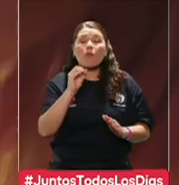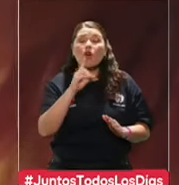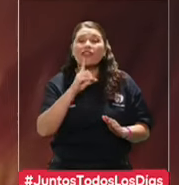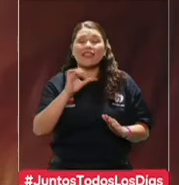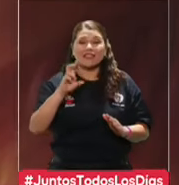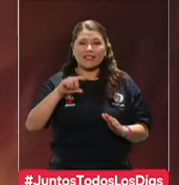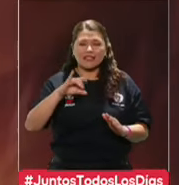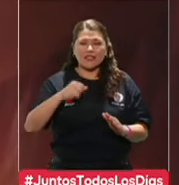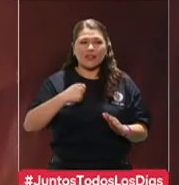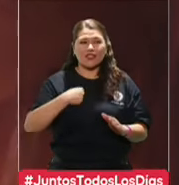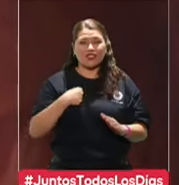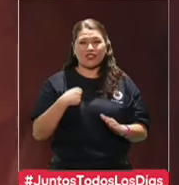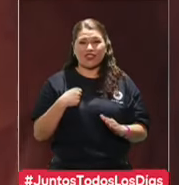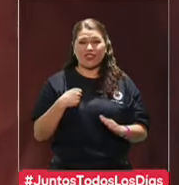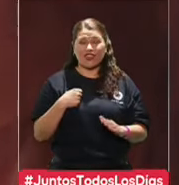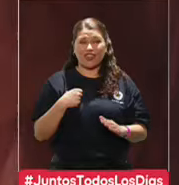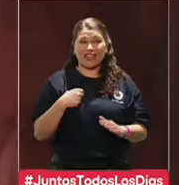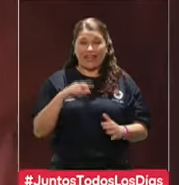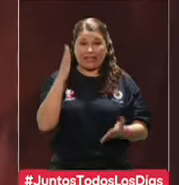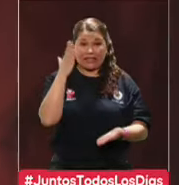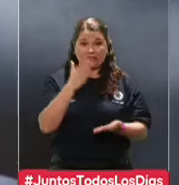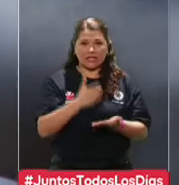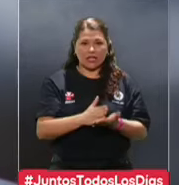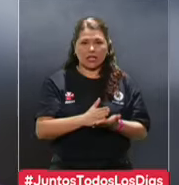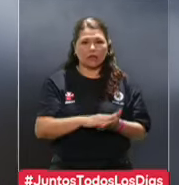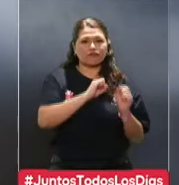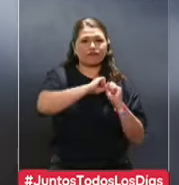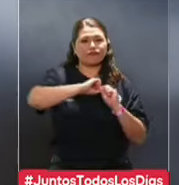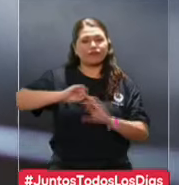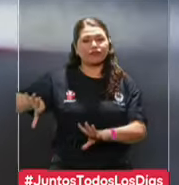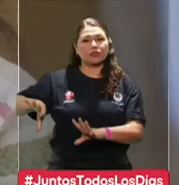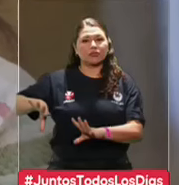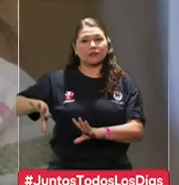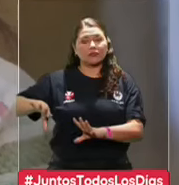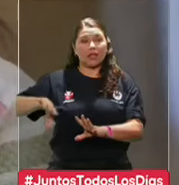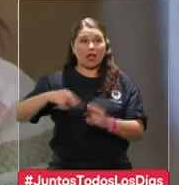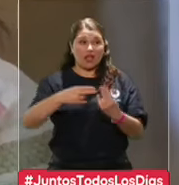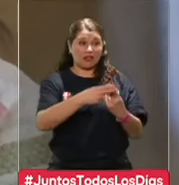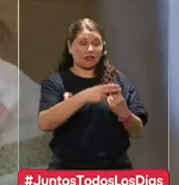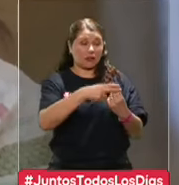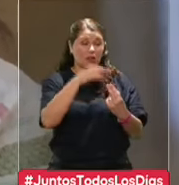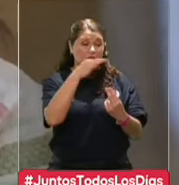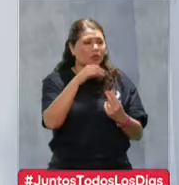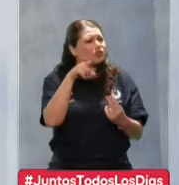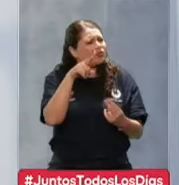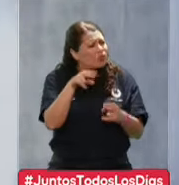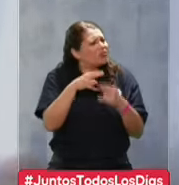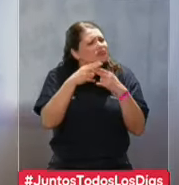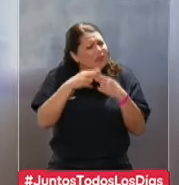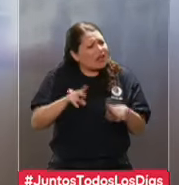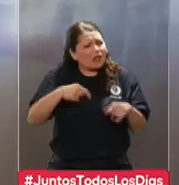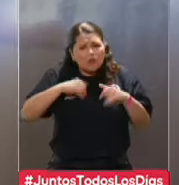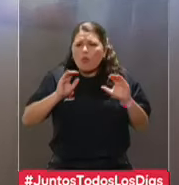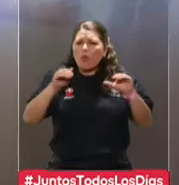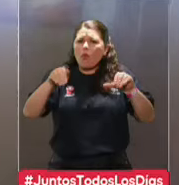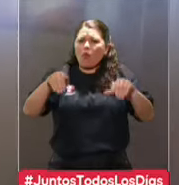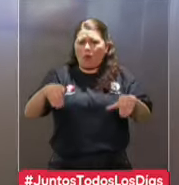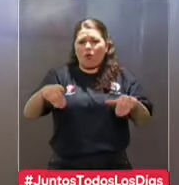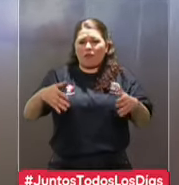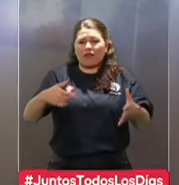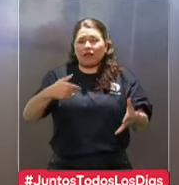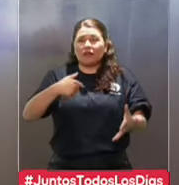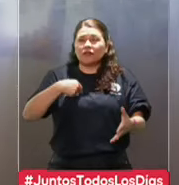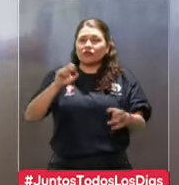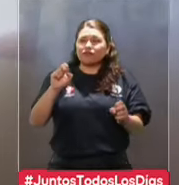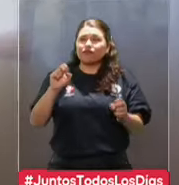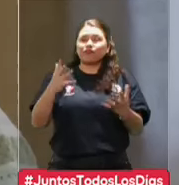momento en que decidí dejar de usar prótesis, en Teletón me dijeron, Cata, lo que te haga sentir más cómoda. Me di cuenta